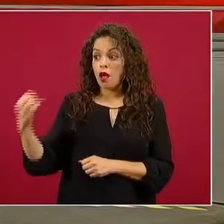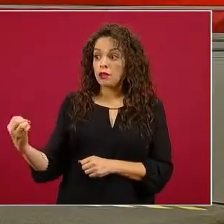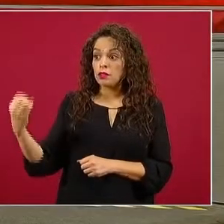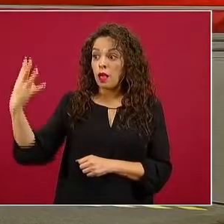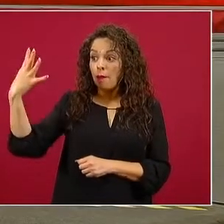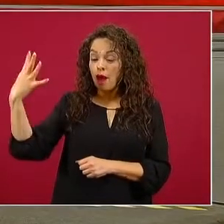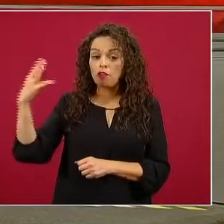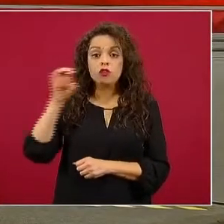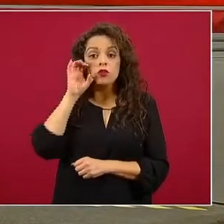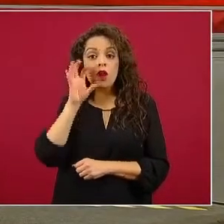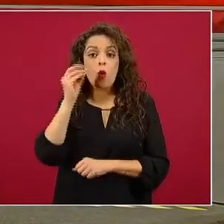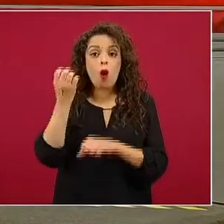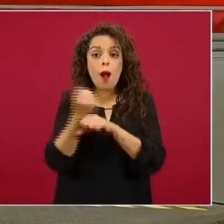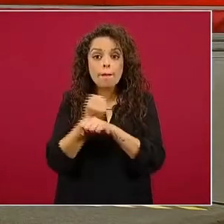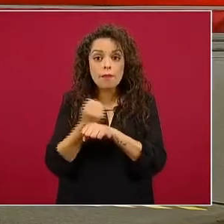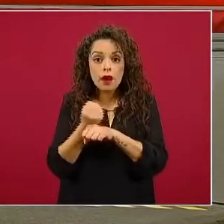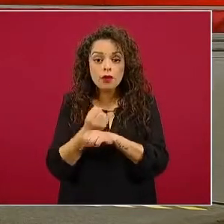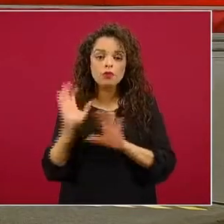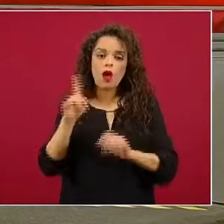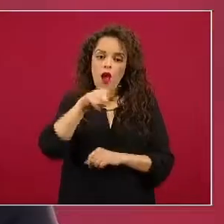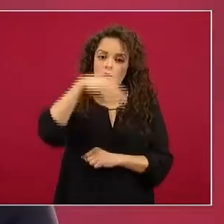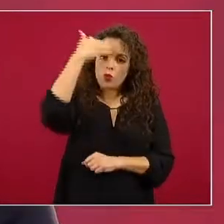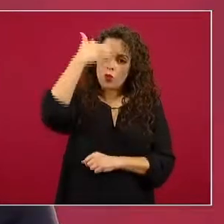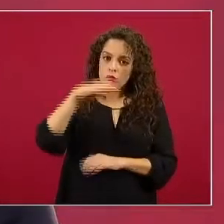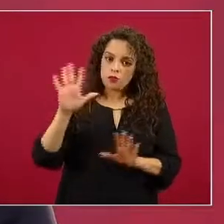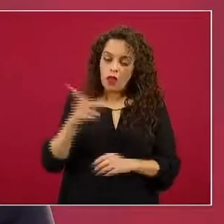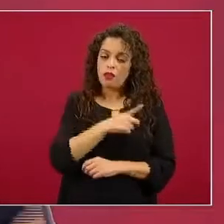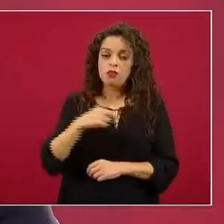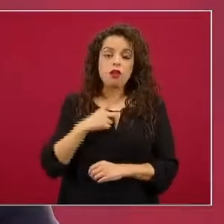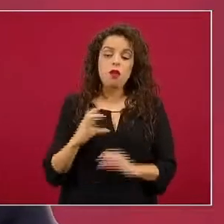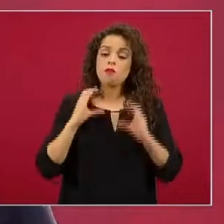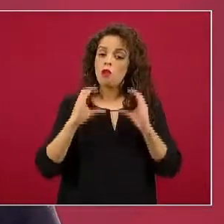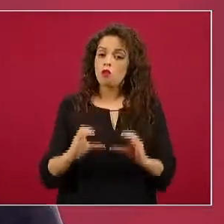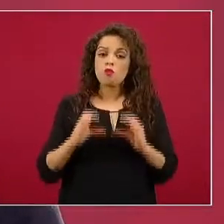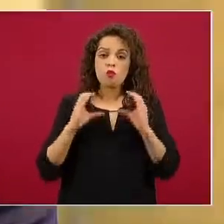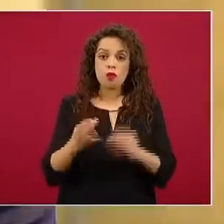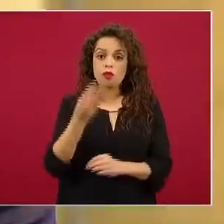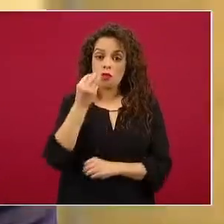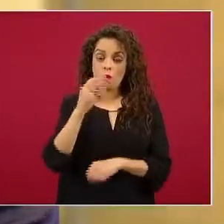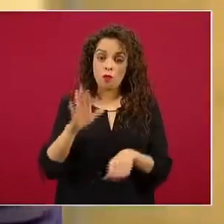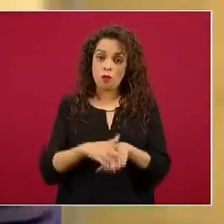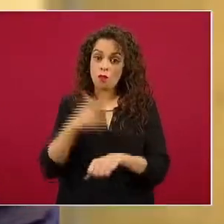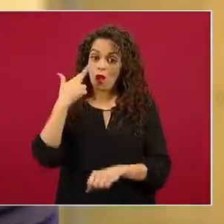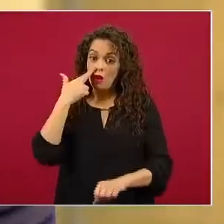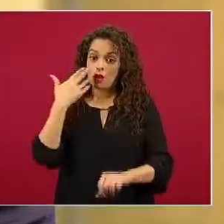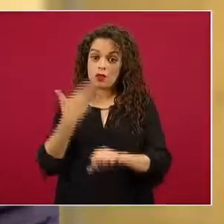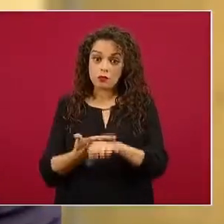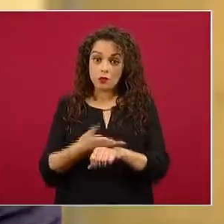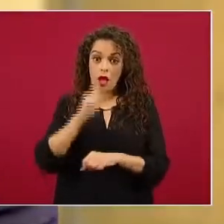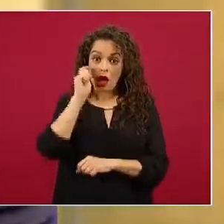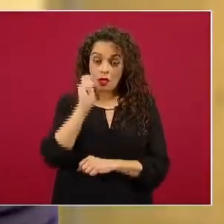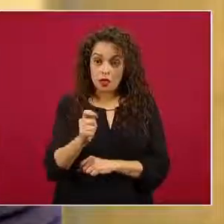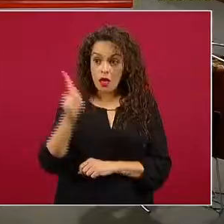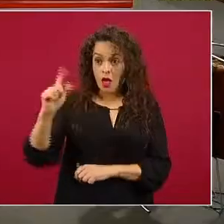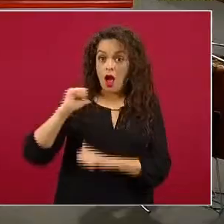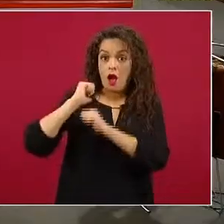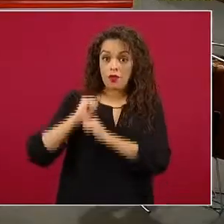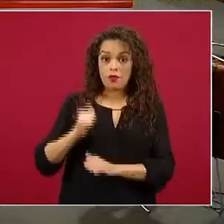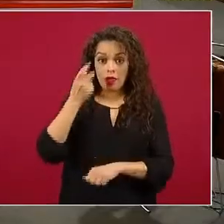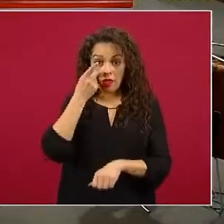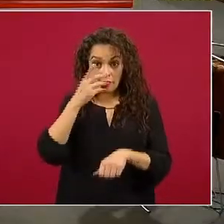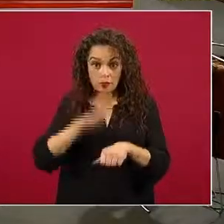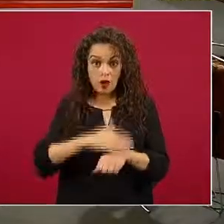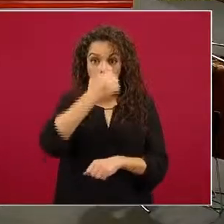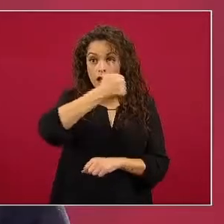rojo, pues hay que tener un mayor cuidado y es una responsabilidad de las autoridades administrativas